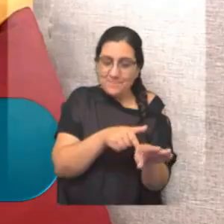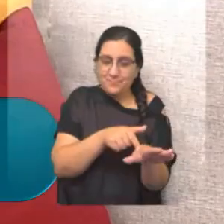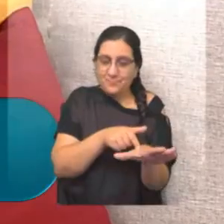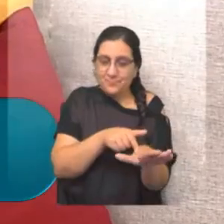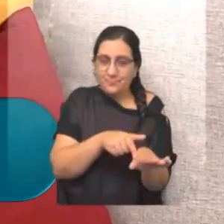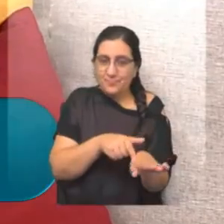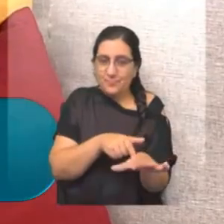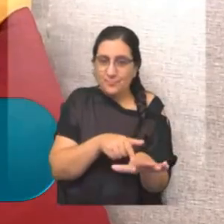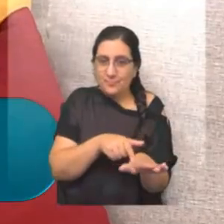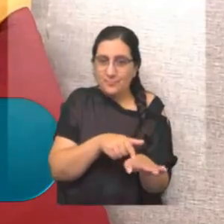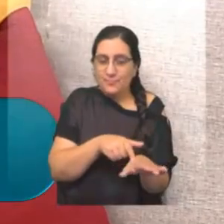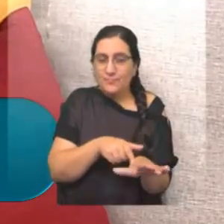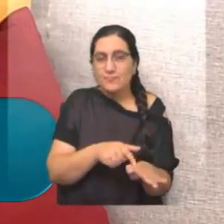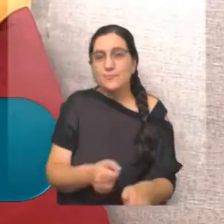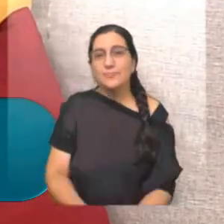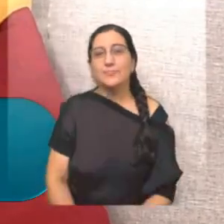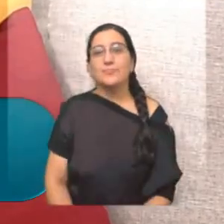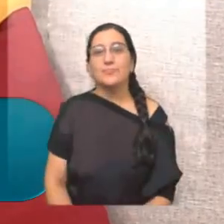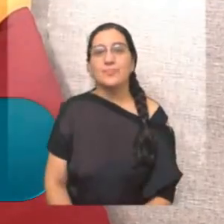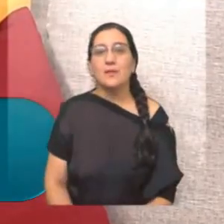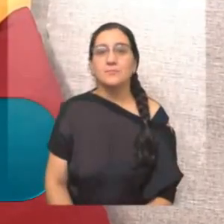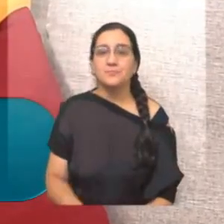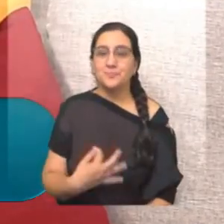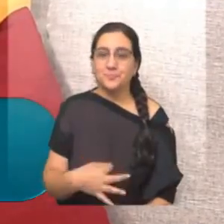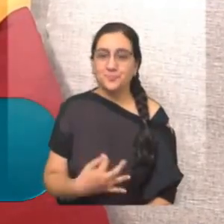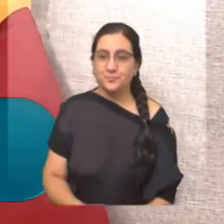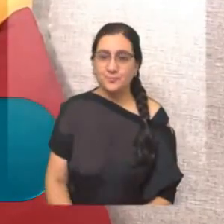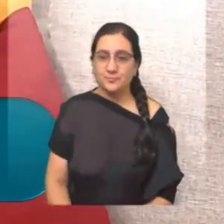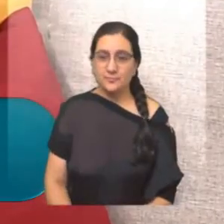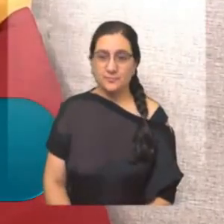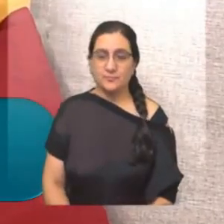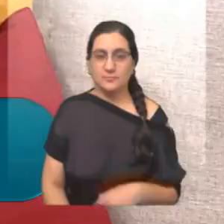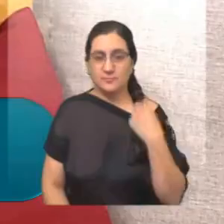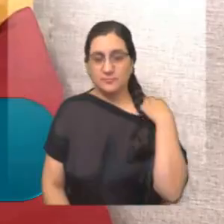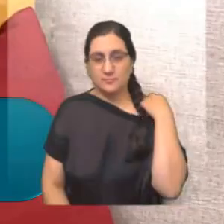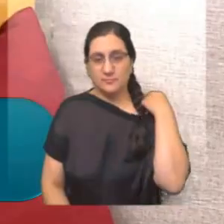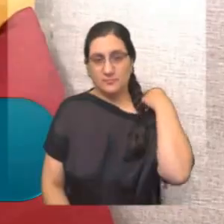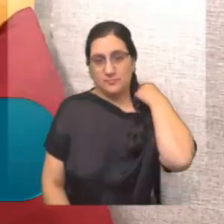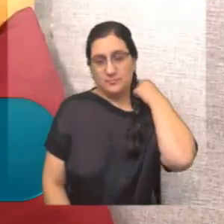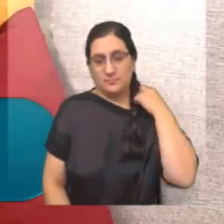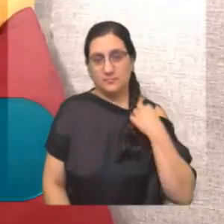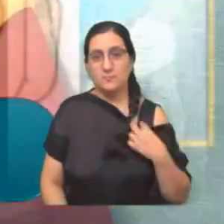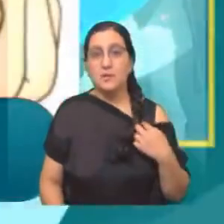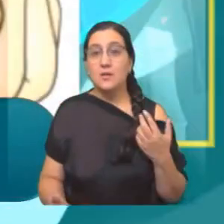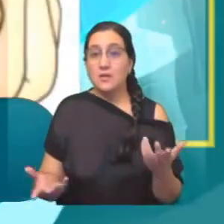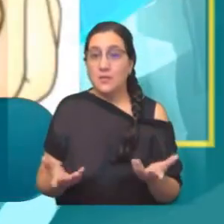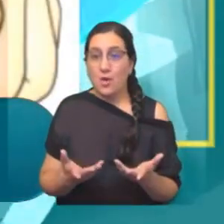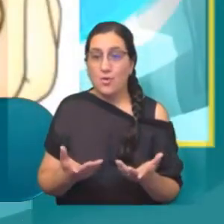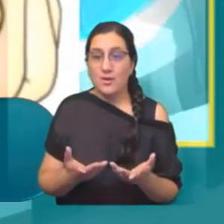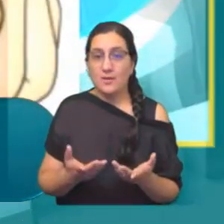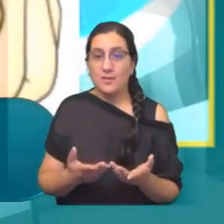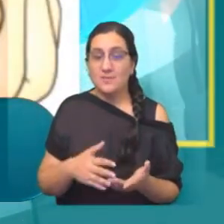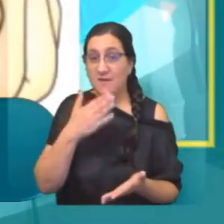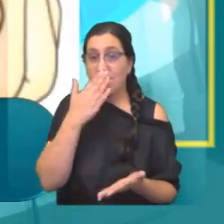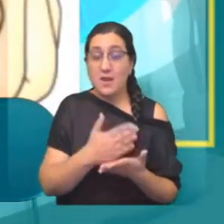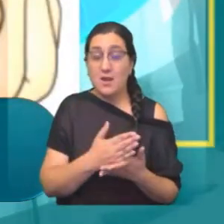parte tendinosa ahí de disfunciones de la mano. Bien. Y ahí llegando... Hay otra. Llegando de repente más al final ahí